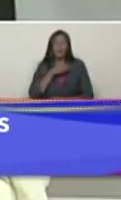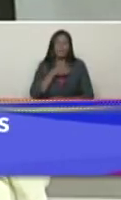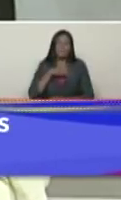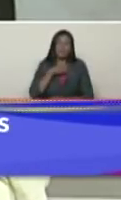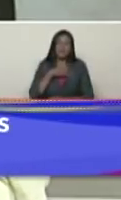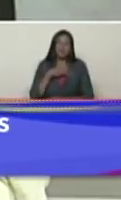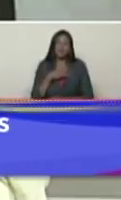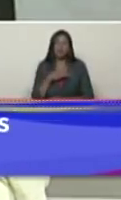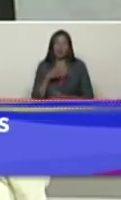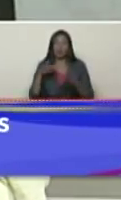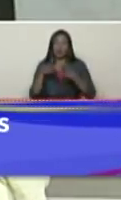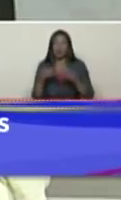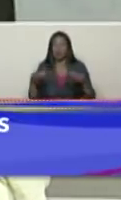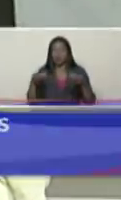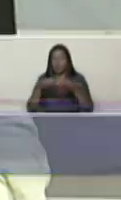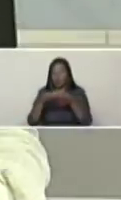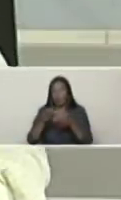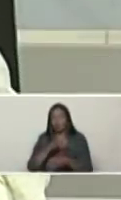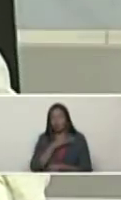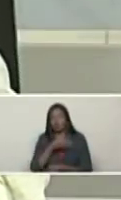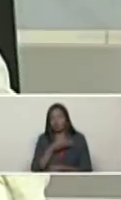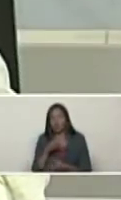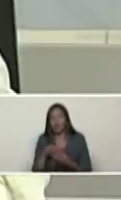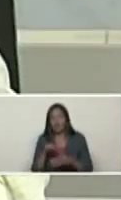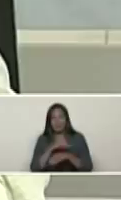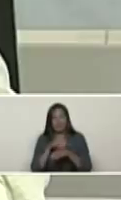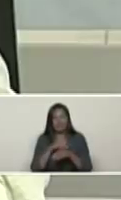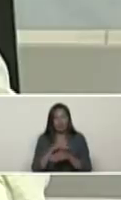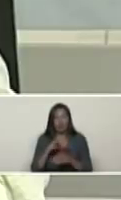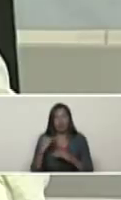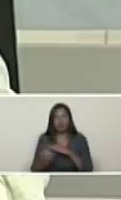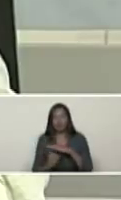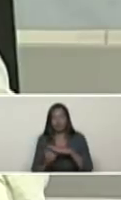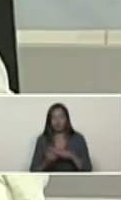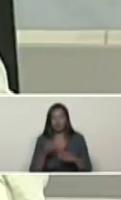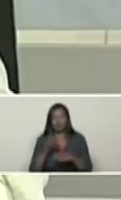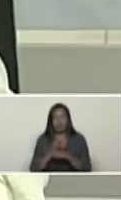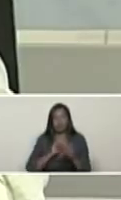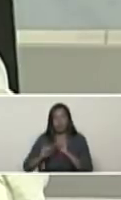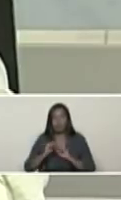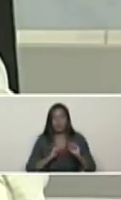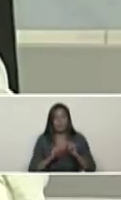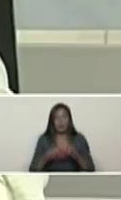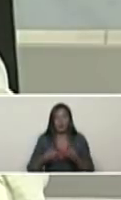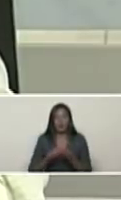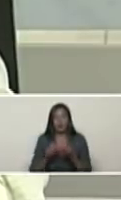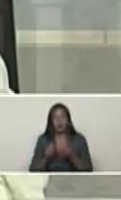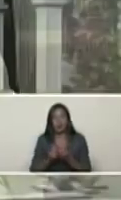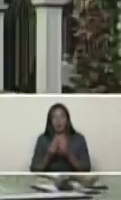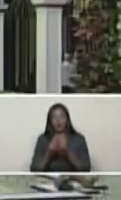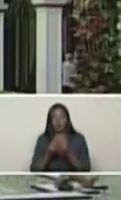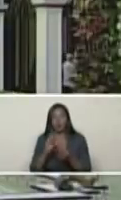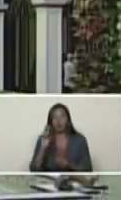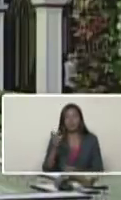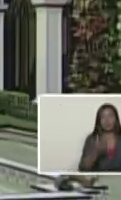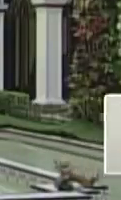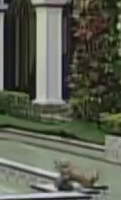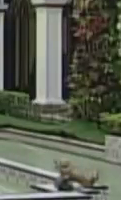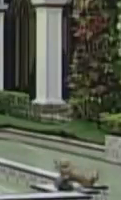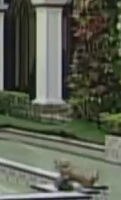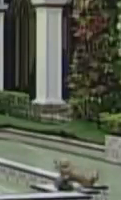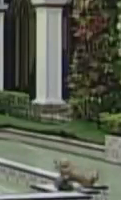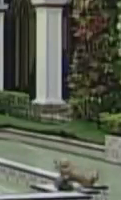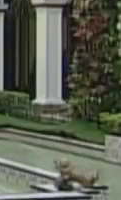cuatro o cinco ministros, todo el gabinete social, ministerios e instituciones estaremos desplegados conjuntamente con la vicepresidenta.